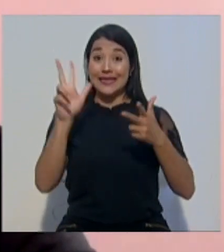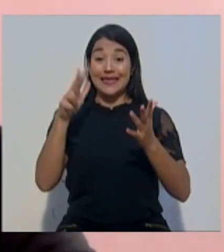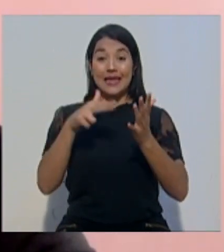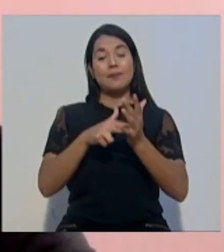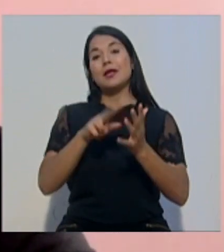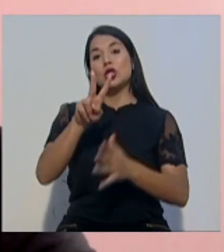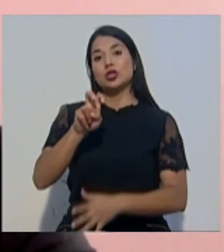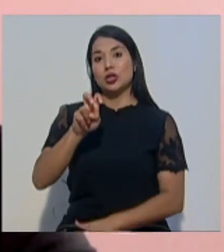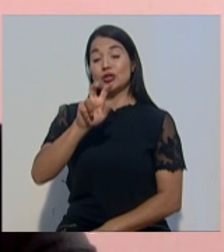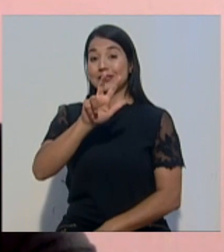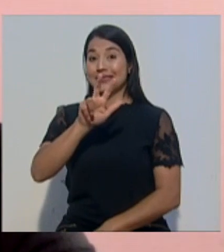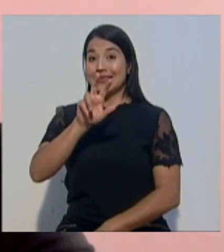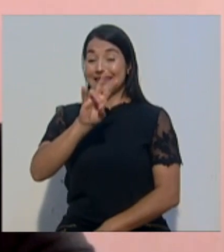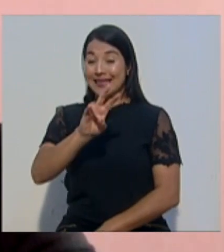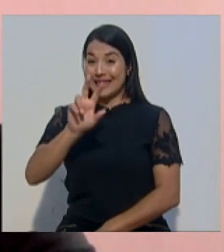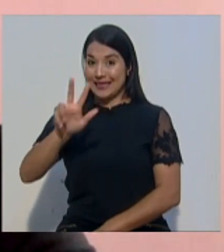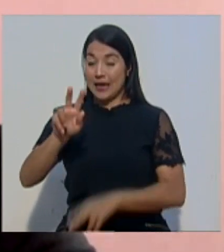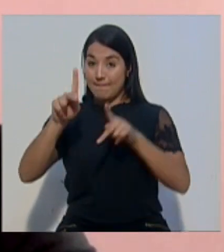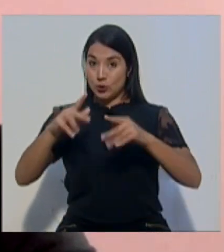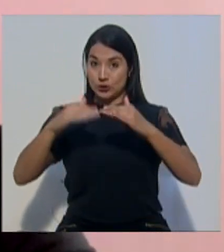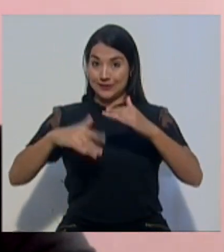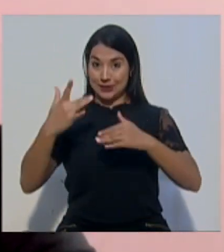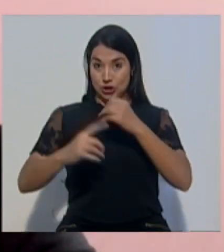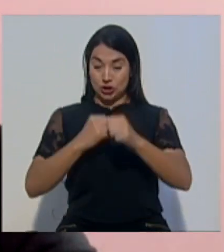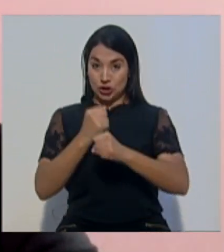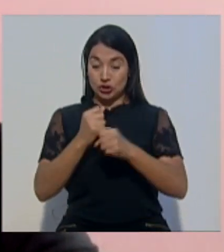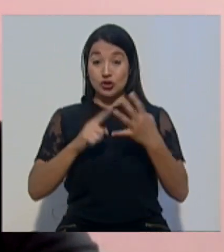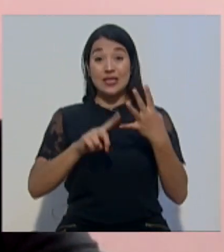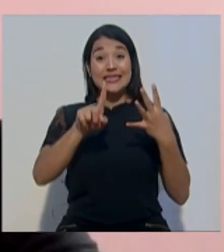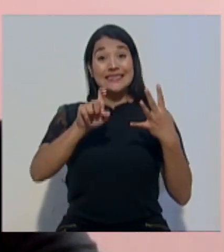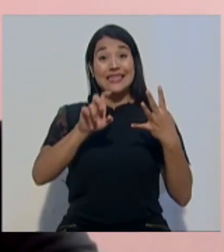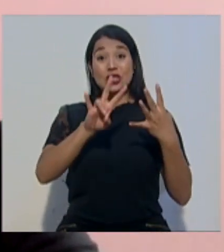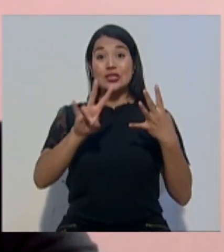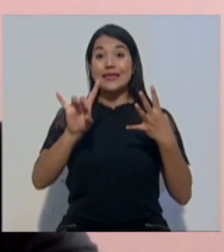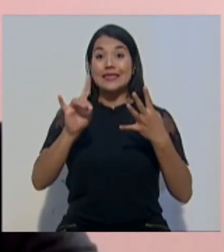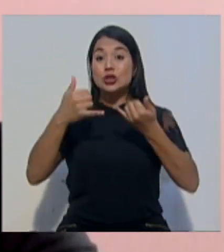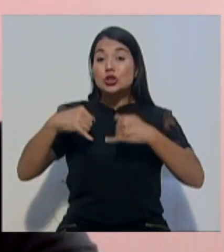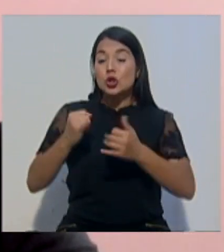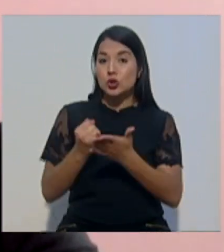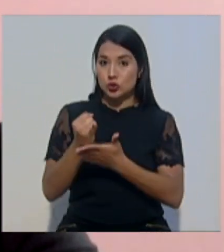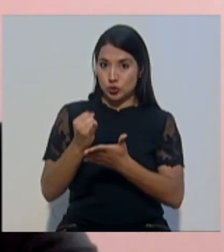3.273 menores de edad. 168 están en investigación. Tenemos